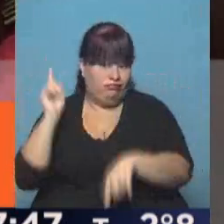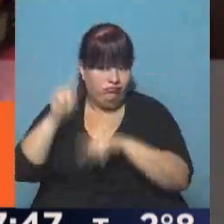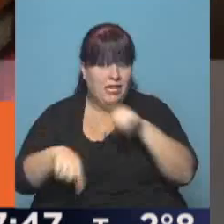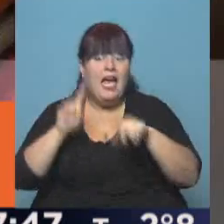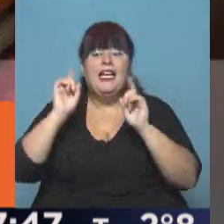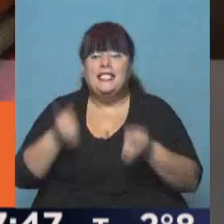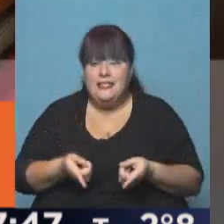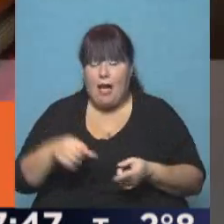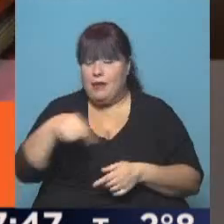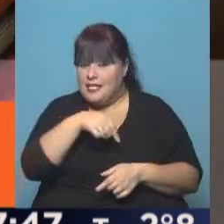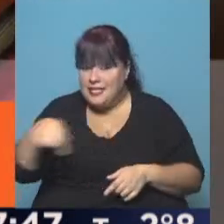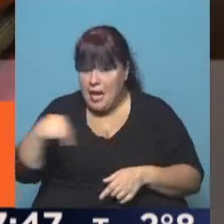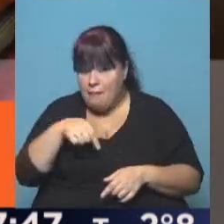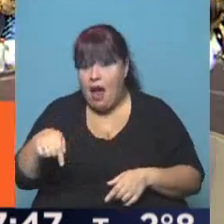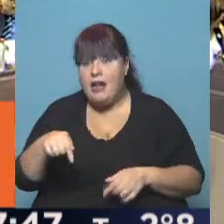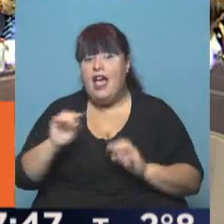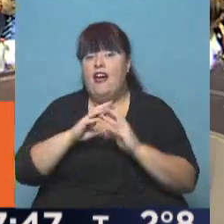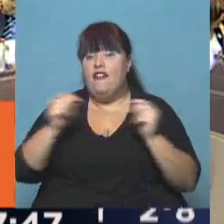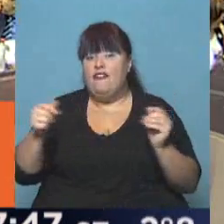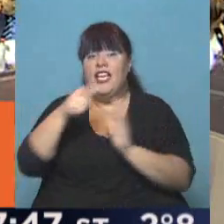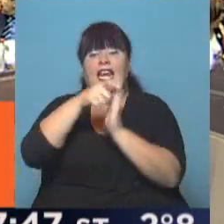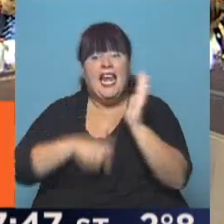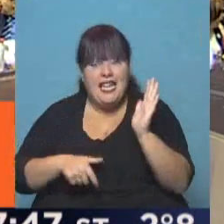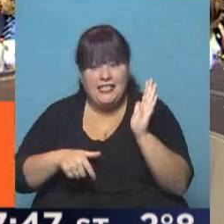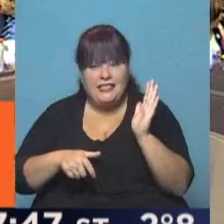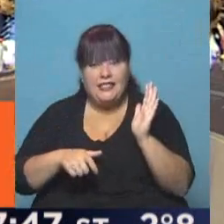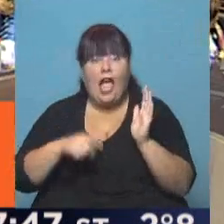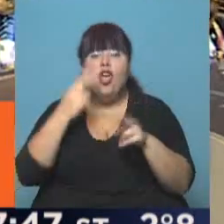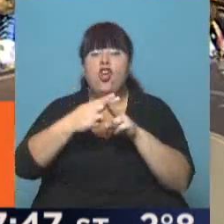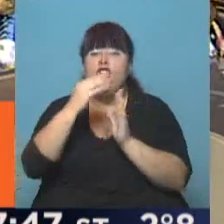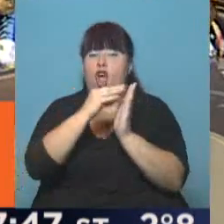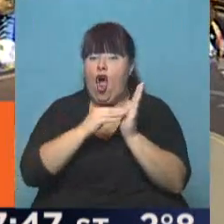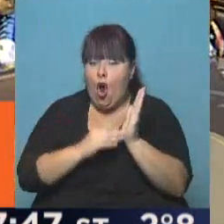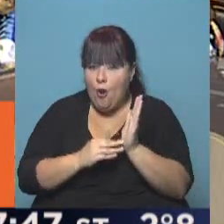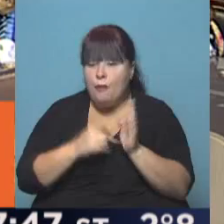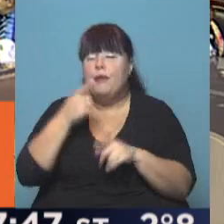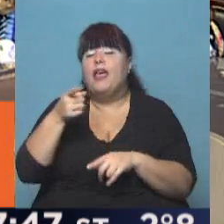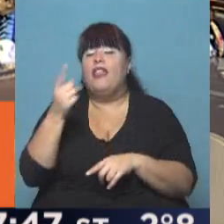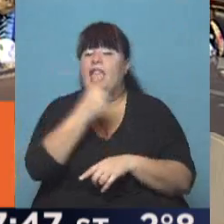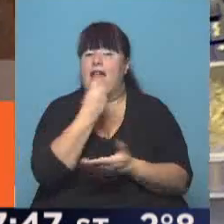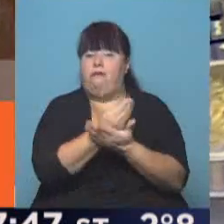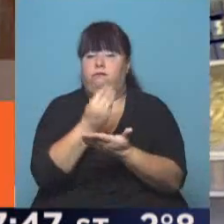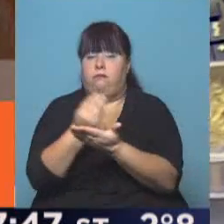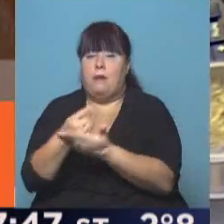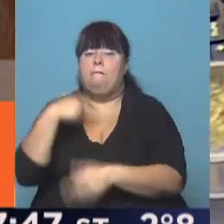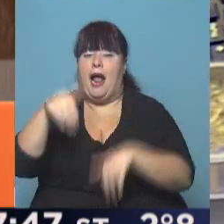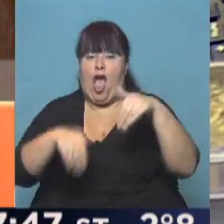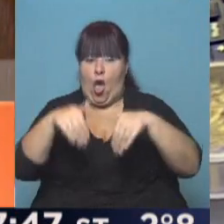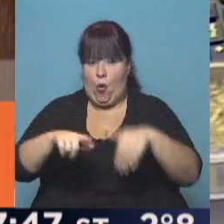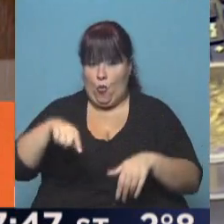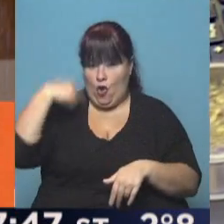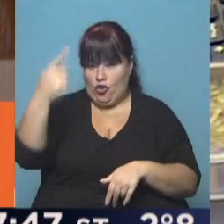porque además esta semana se cierran las listas, los nombres de cada uno de los candidatos para las